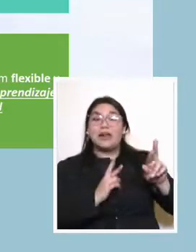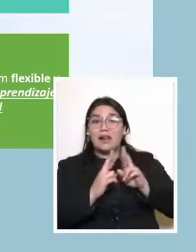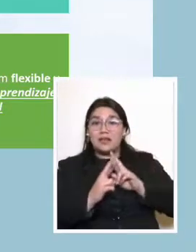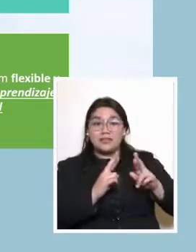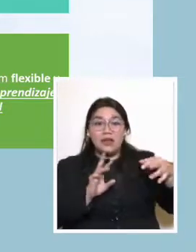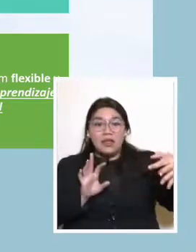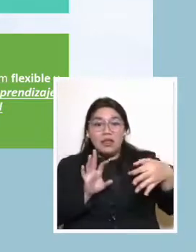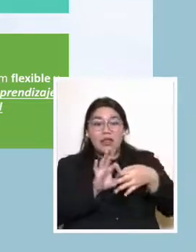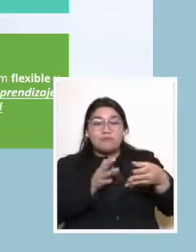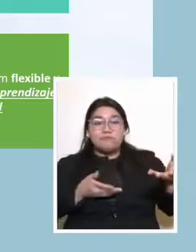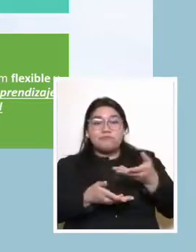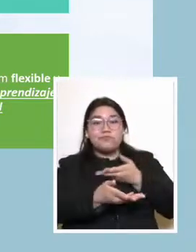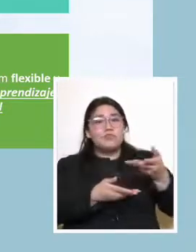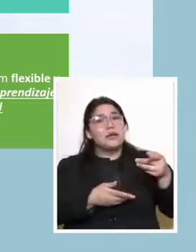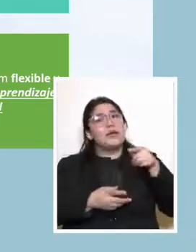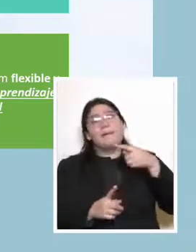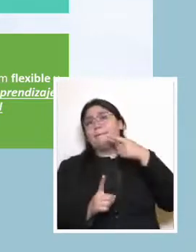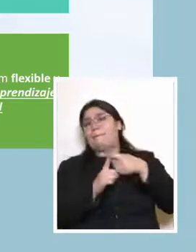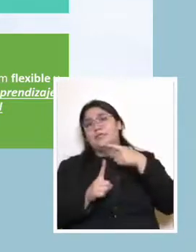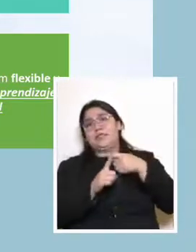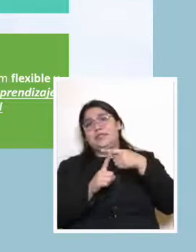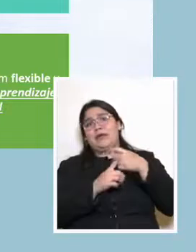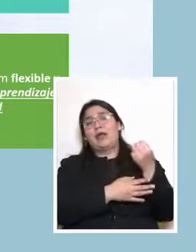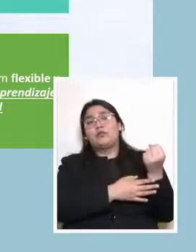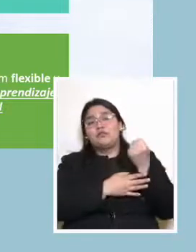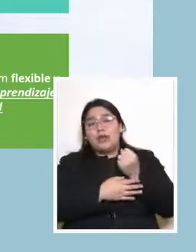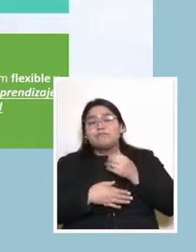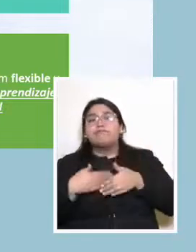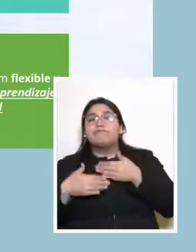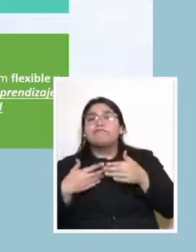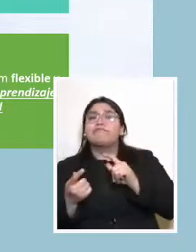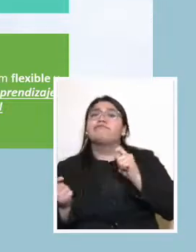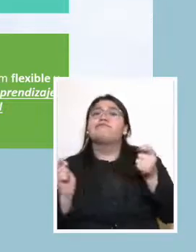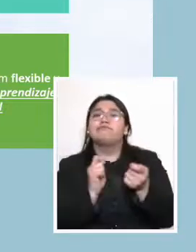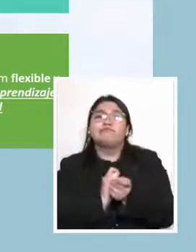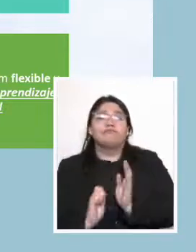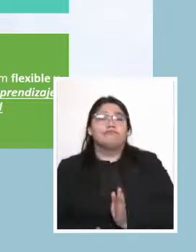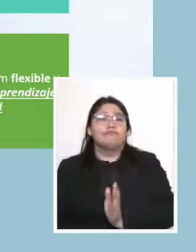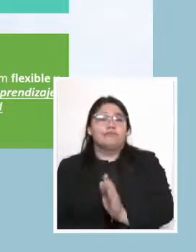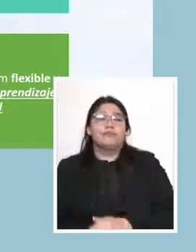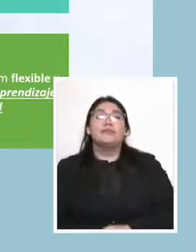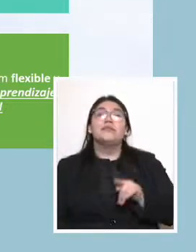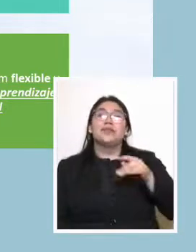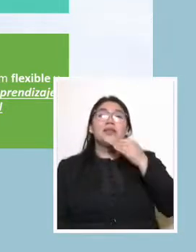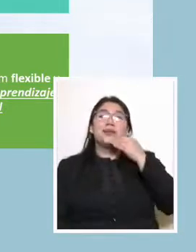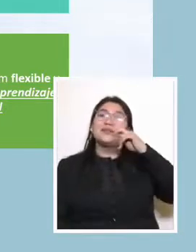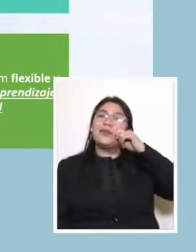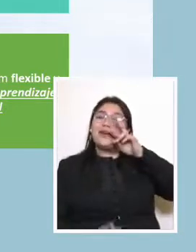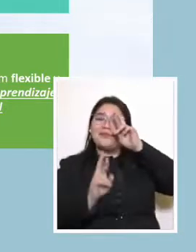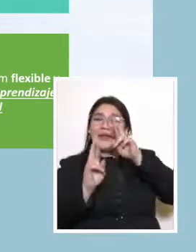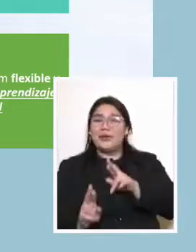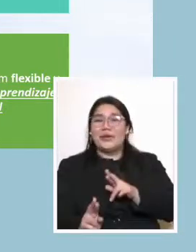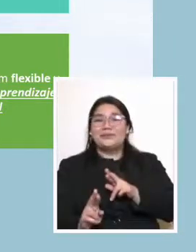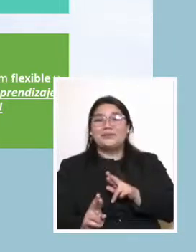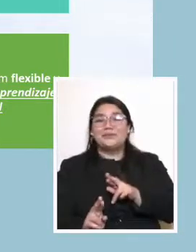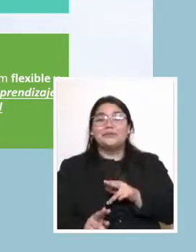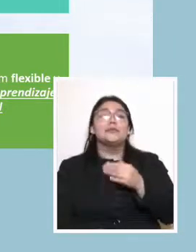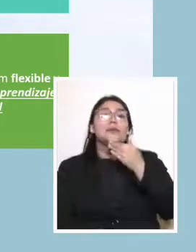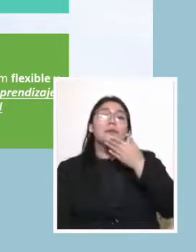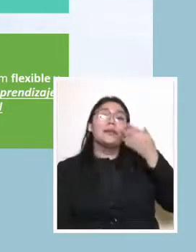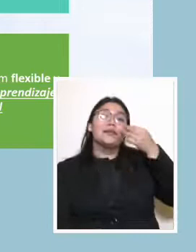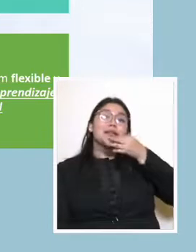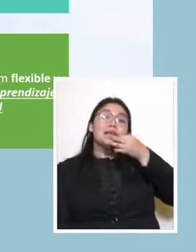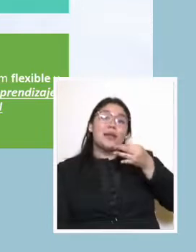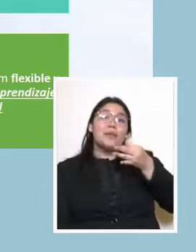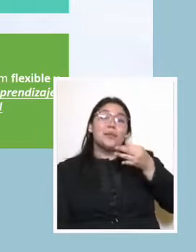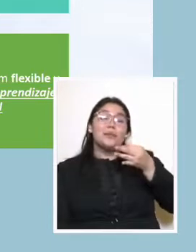muy positivas para aquello que queremos impulsar. Eso es parte de la valoración. Y ya habíamos señalado, ¿no es cierto?, la importancia de la confianza